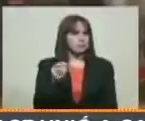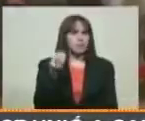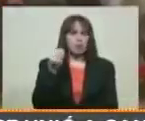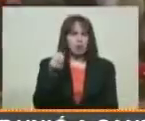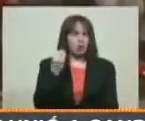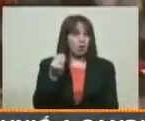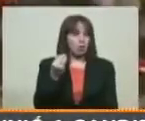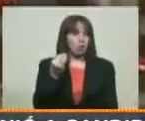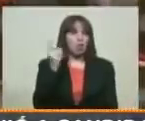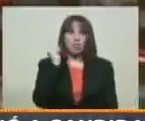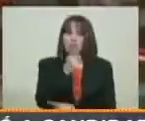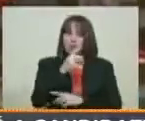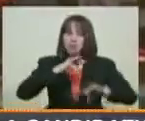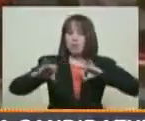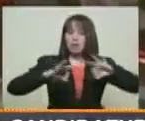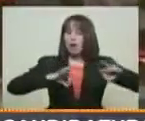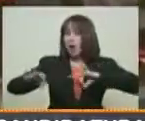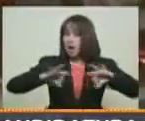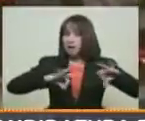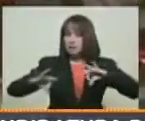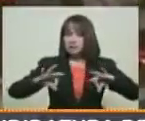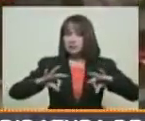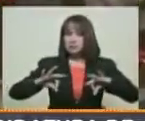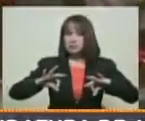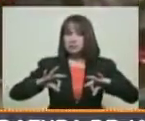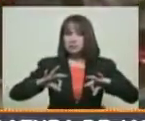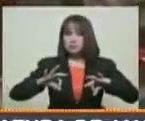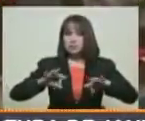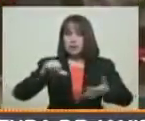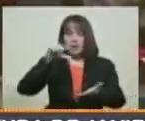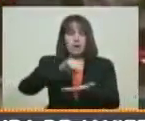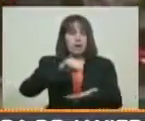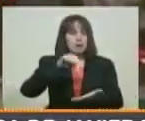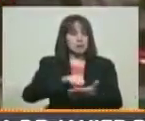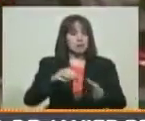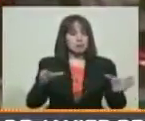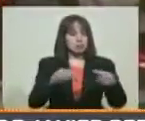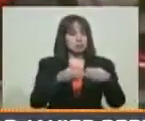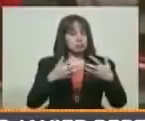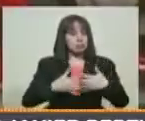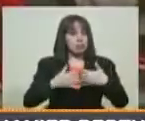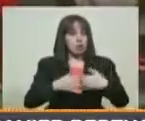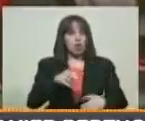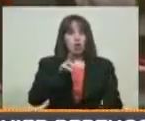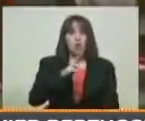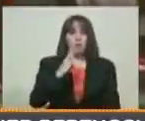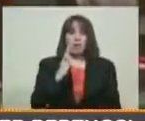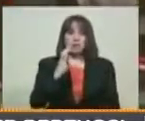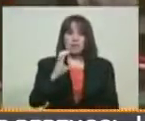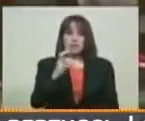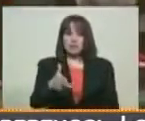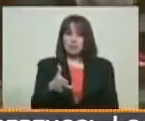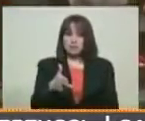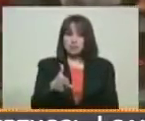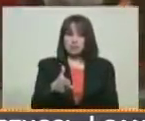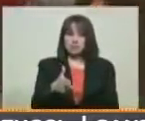Hay que prepararse en el centro electoral, la UVC,